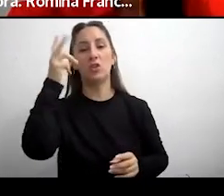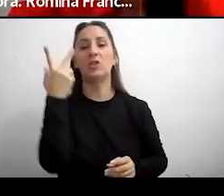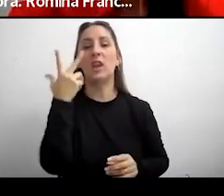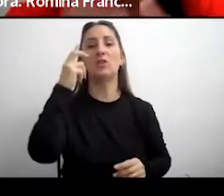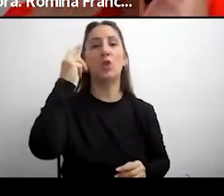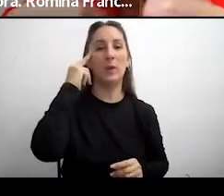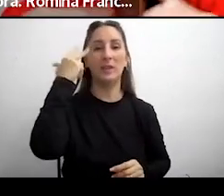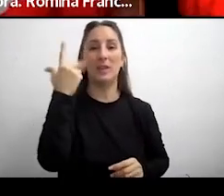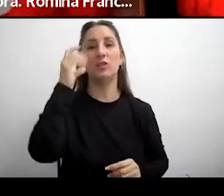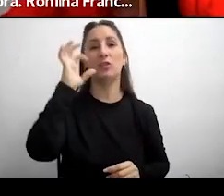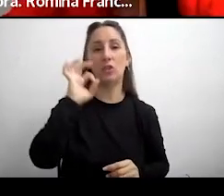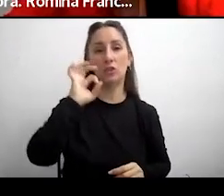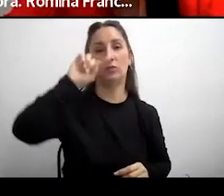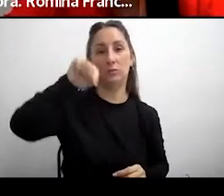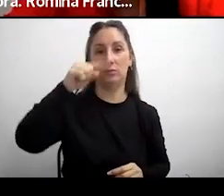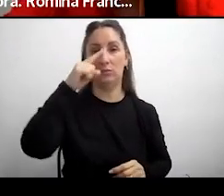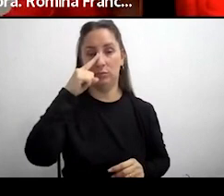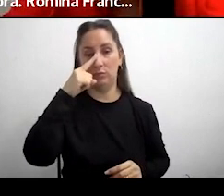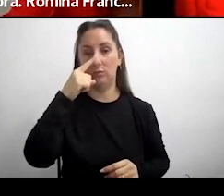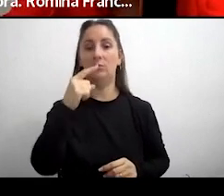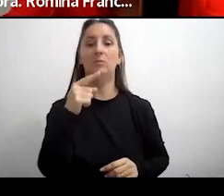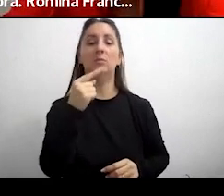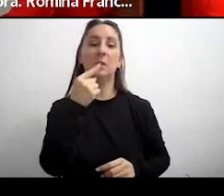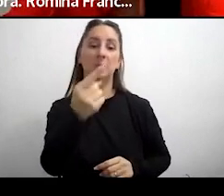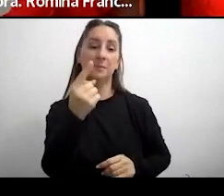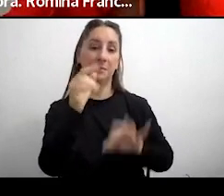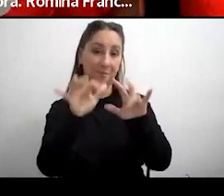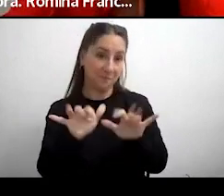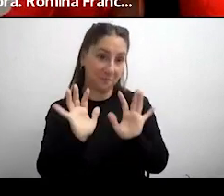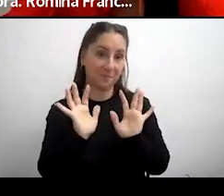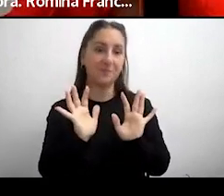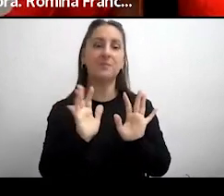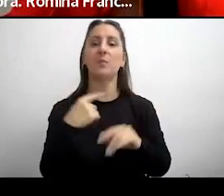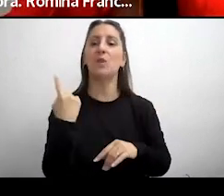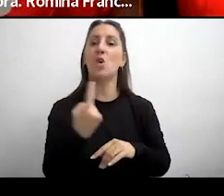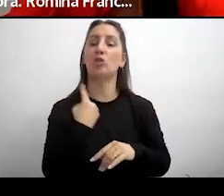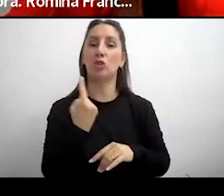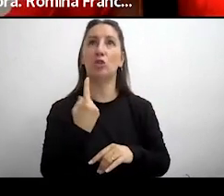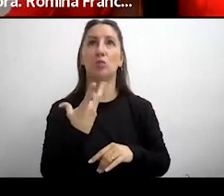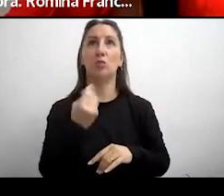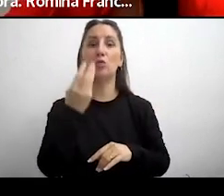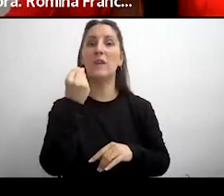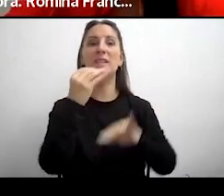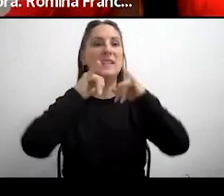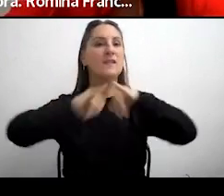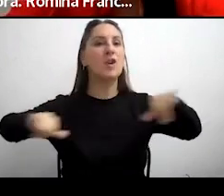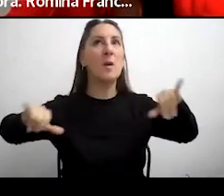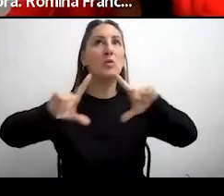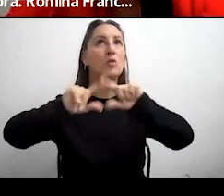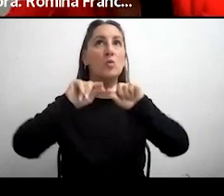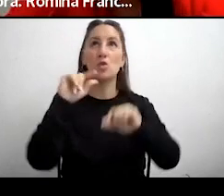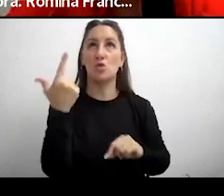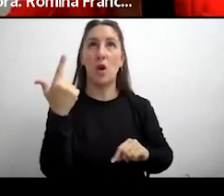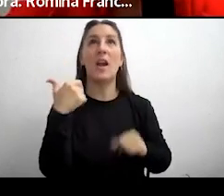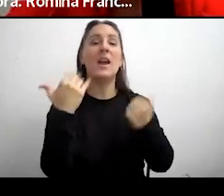2.088.393,07. Dejo un comentario ahí que pasa que muchas veces nosotros no tenemos este dato, entonces como